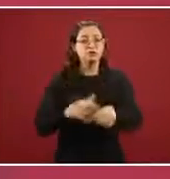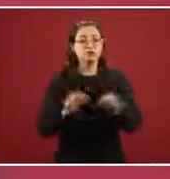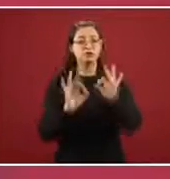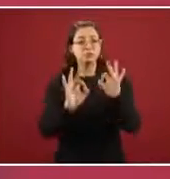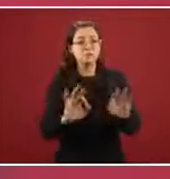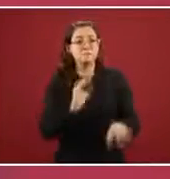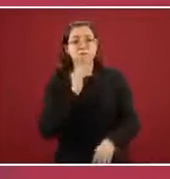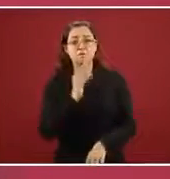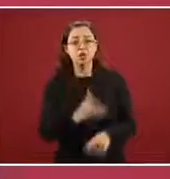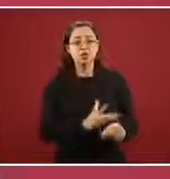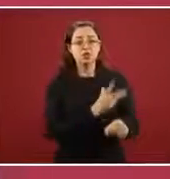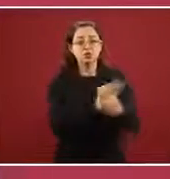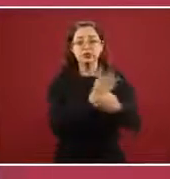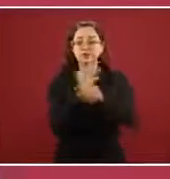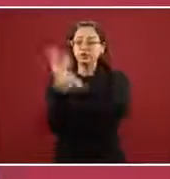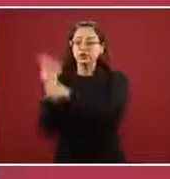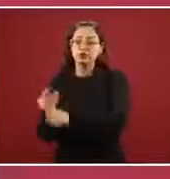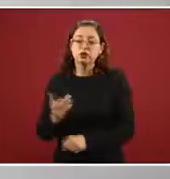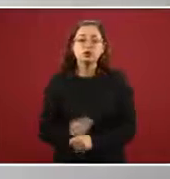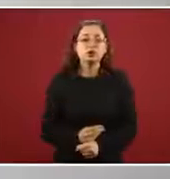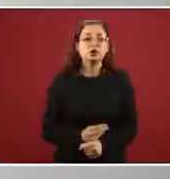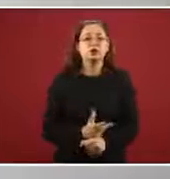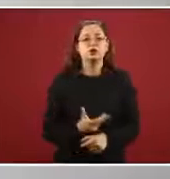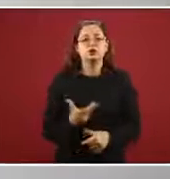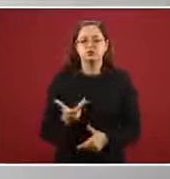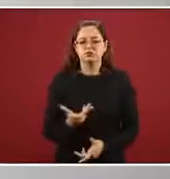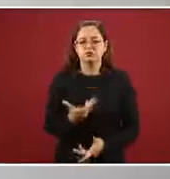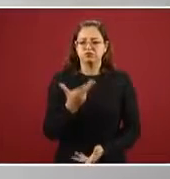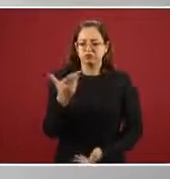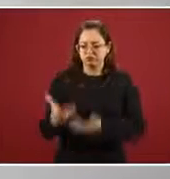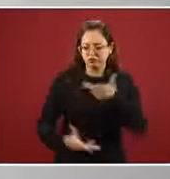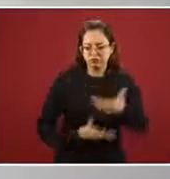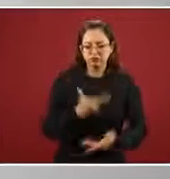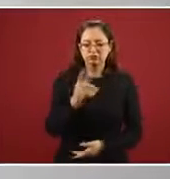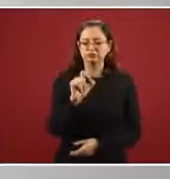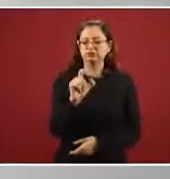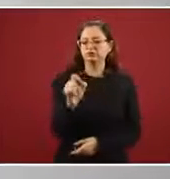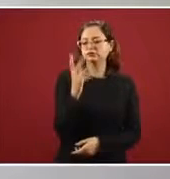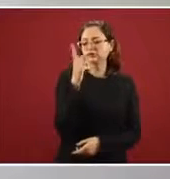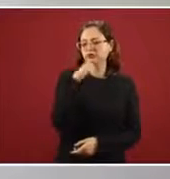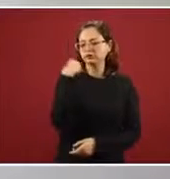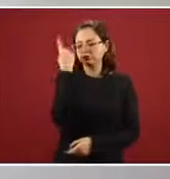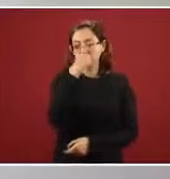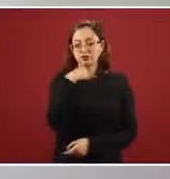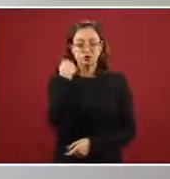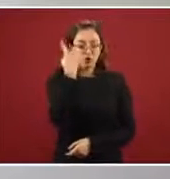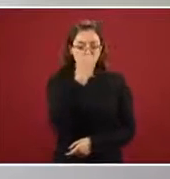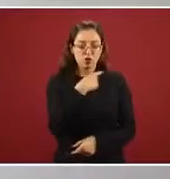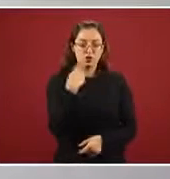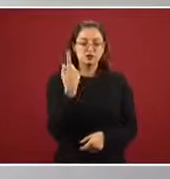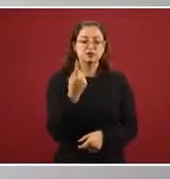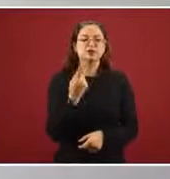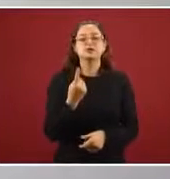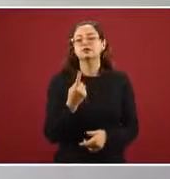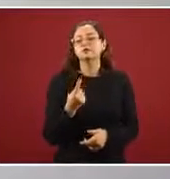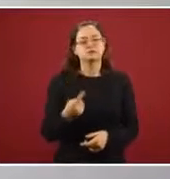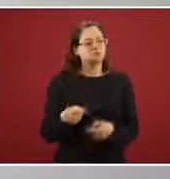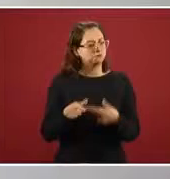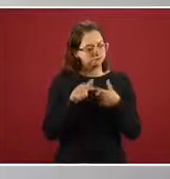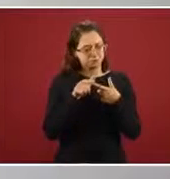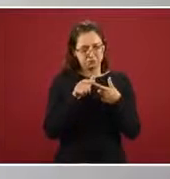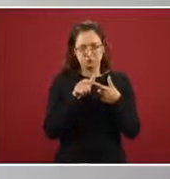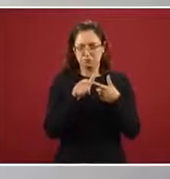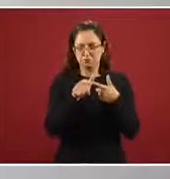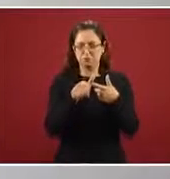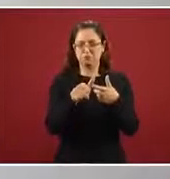y se pueda dar servicio las 24 horas en los hospitales.